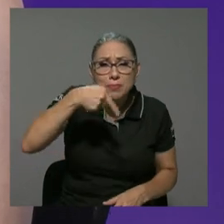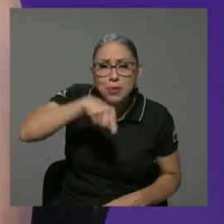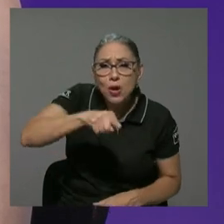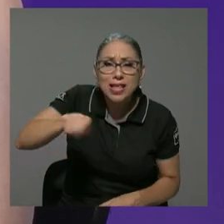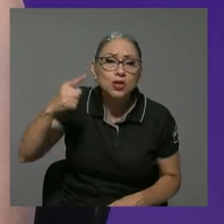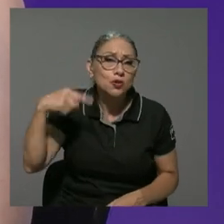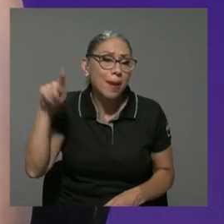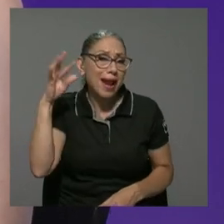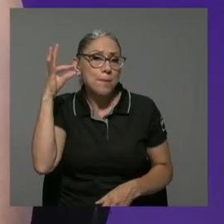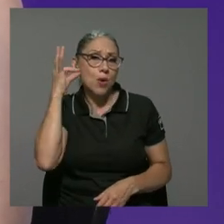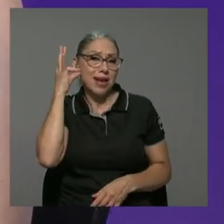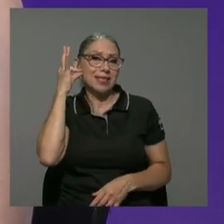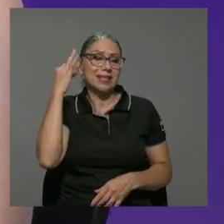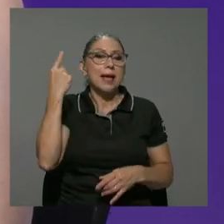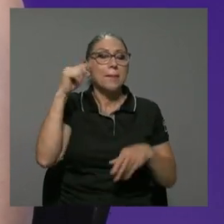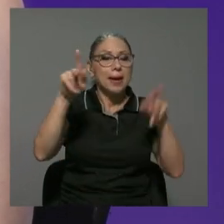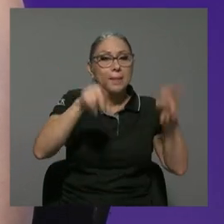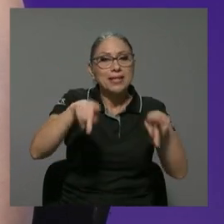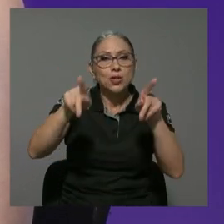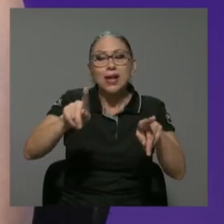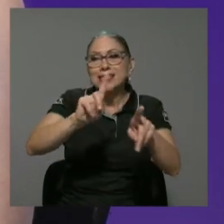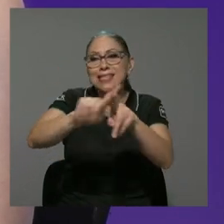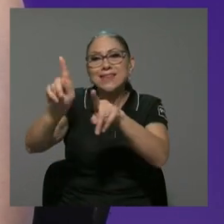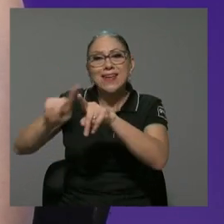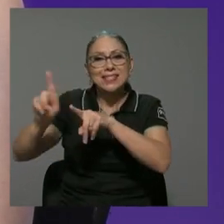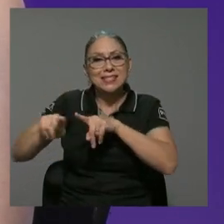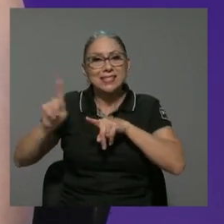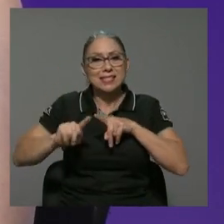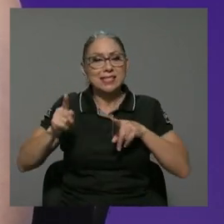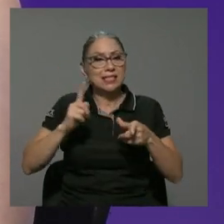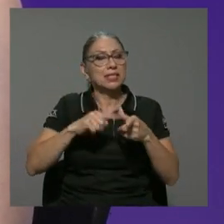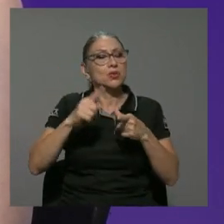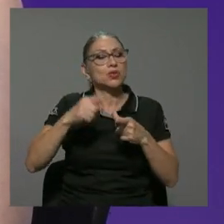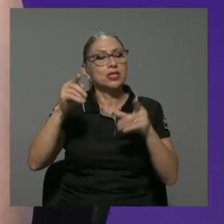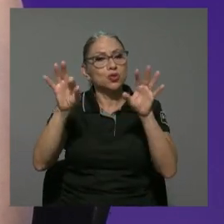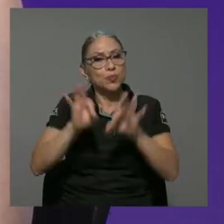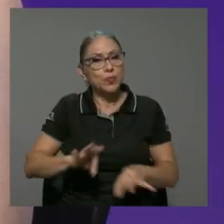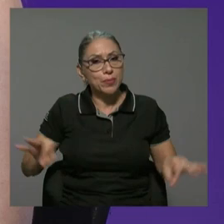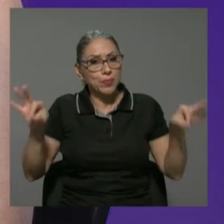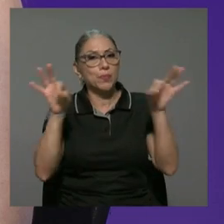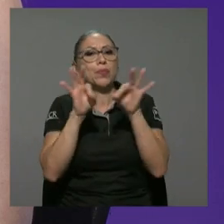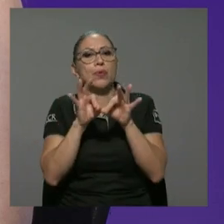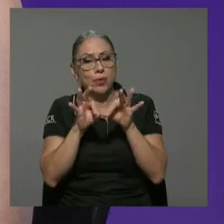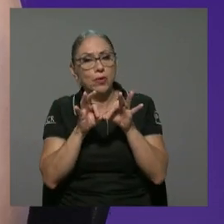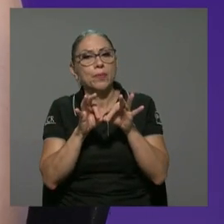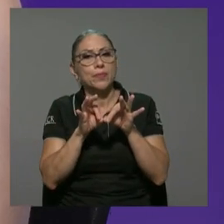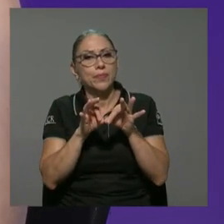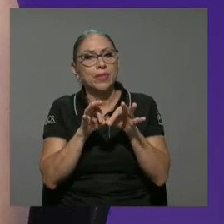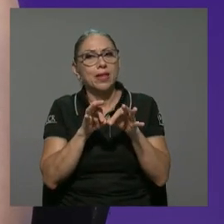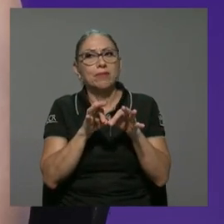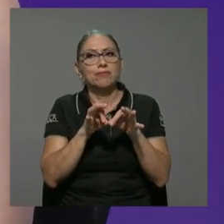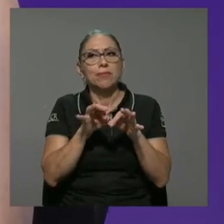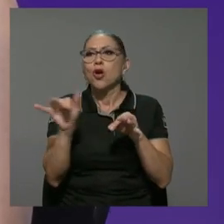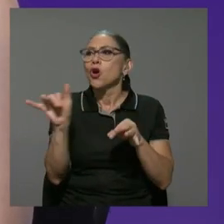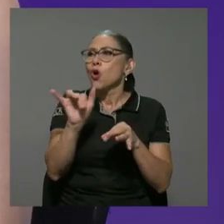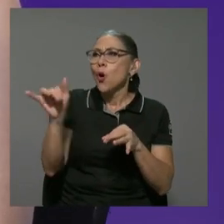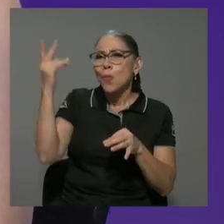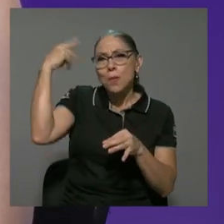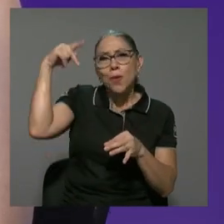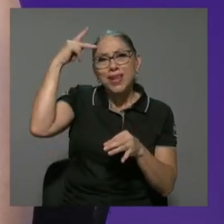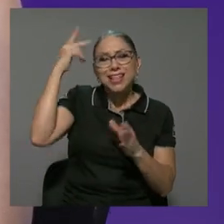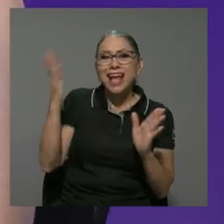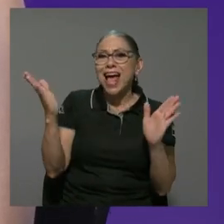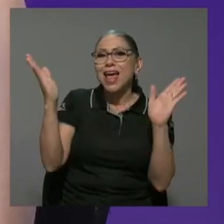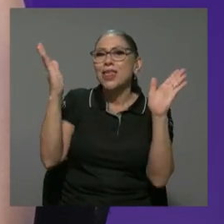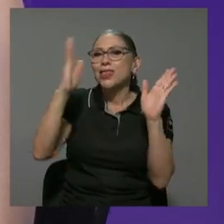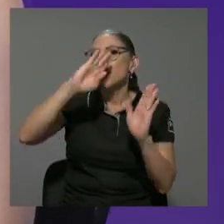personas diversas. Entonces creo que es súper importante, como en política nunca hay sillas vacías,